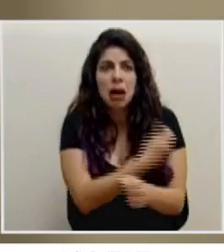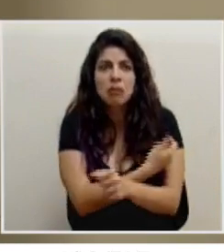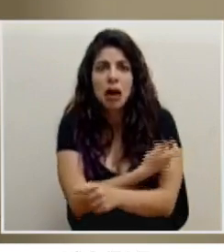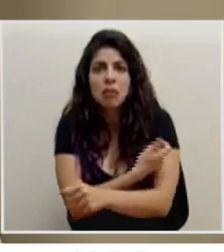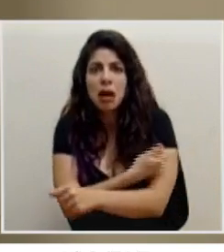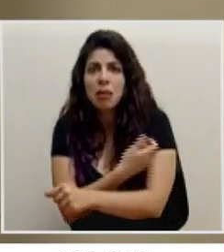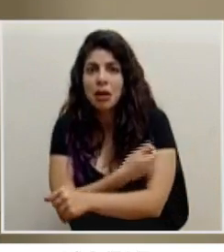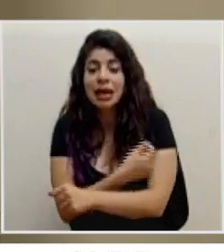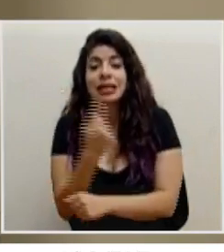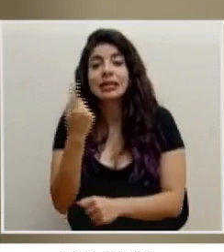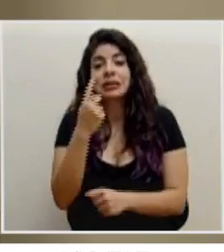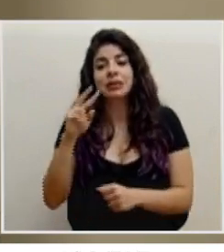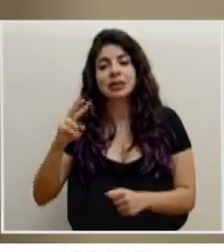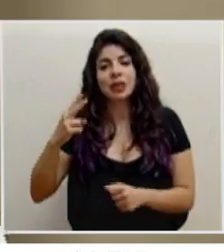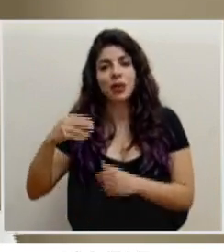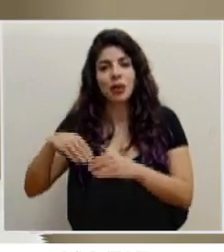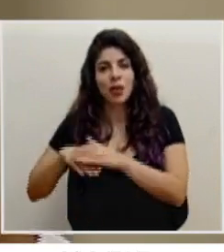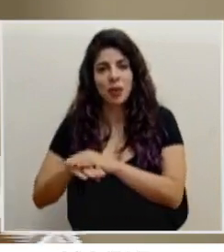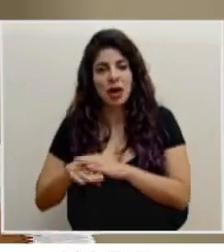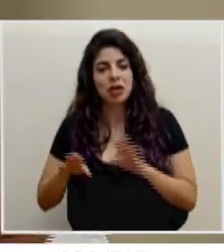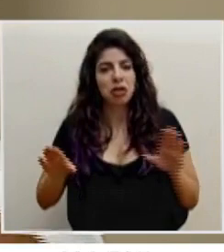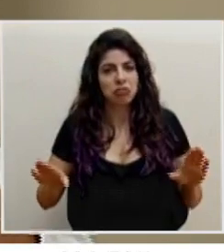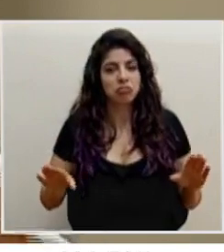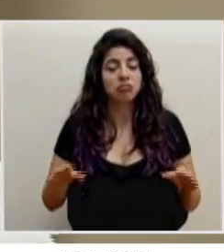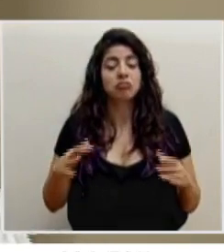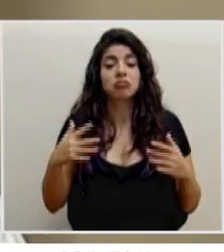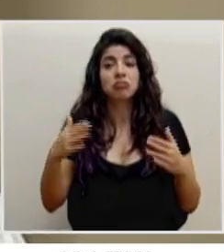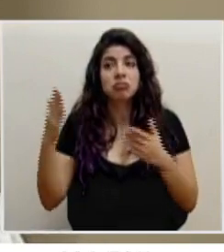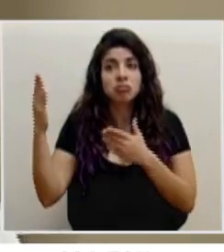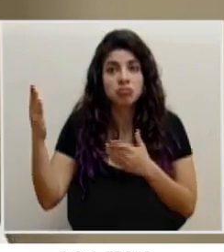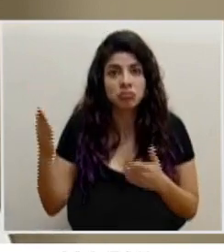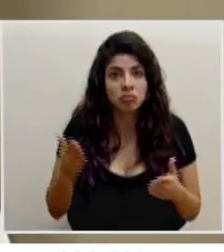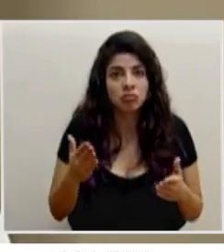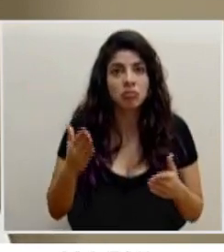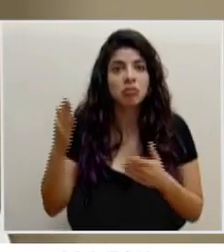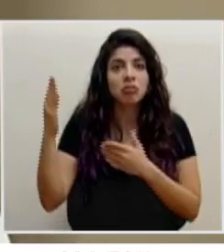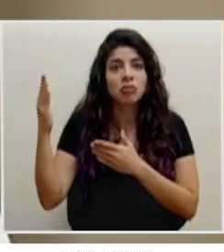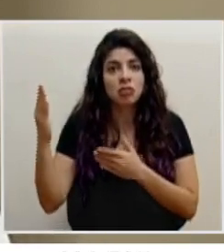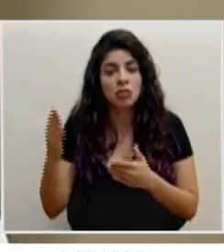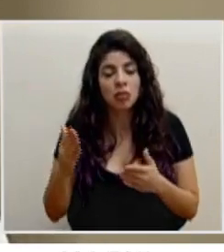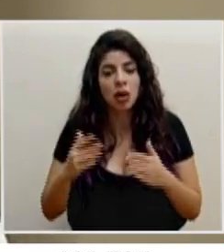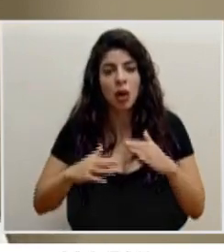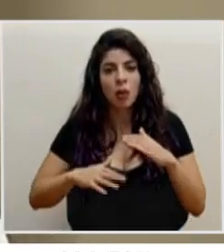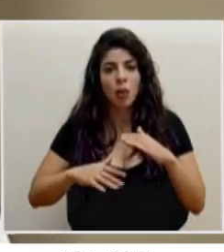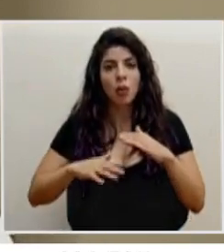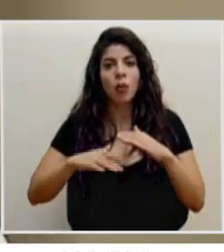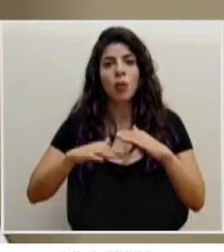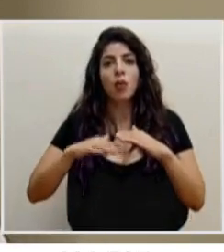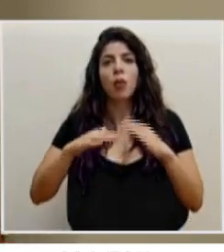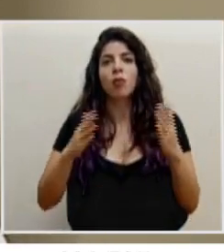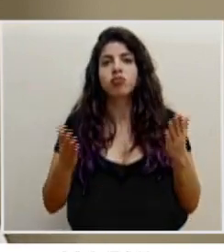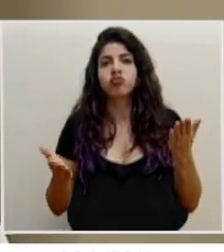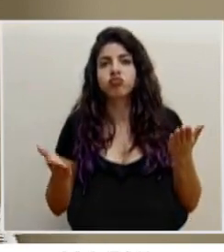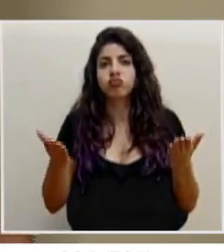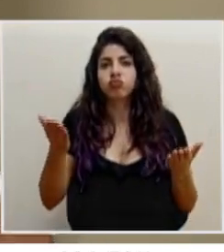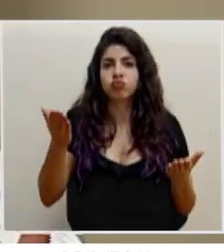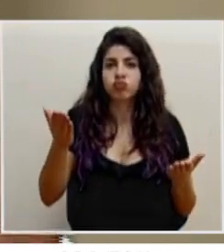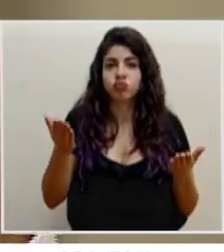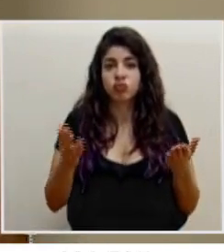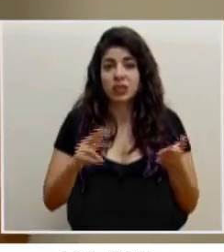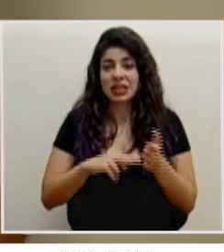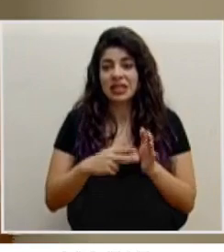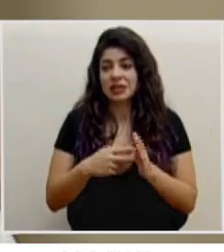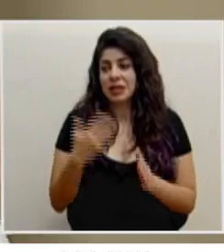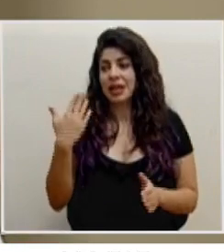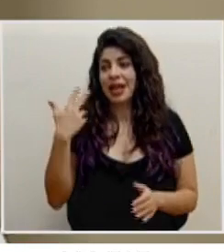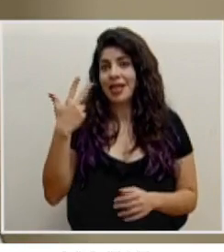estrategia de siempre guardar la segunda dosis. Conforme han llegado los pedidos, hemos logrado llegar a un punto de equilibrio. Eso quiere decir que los últimos